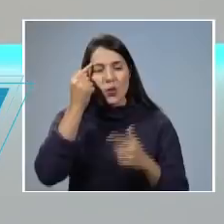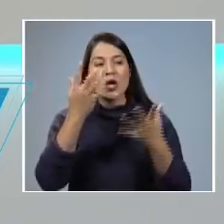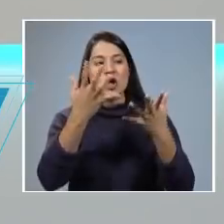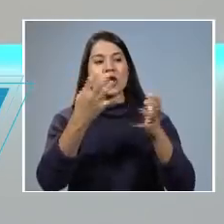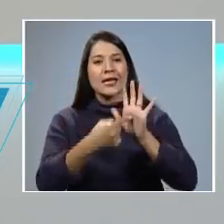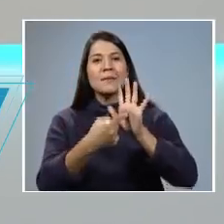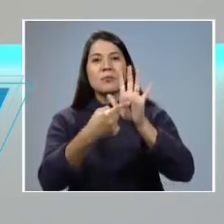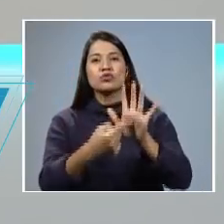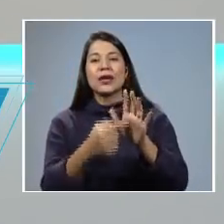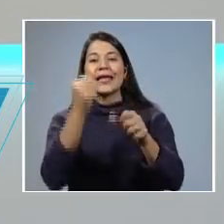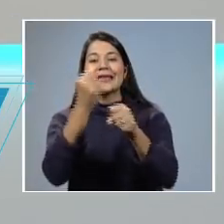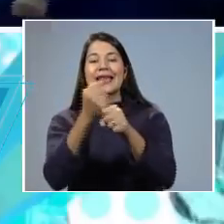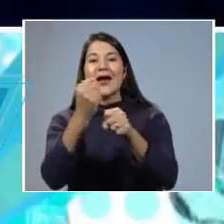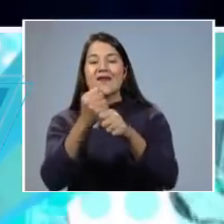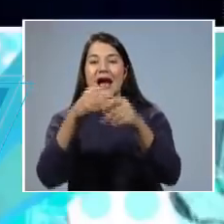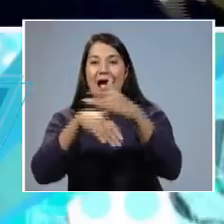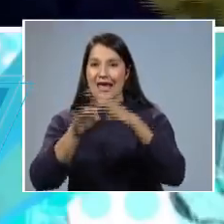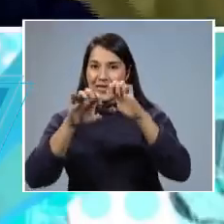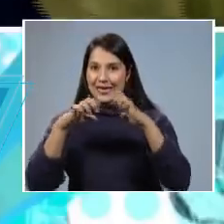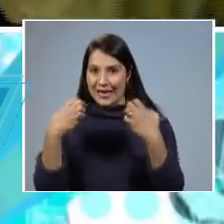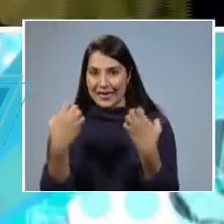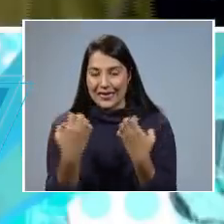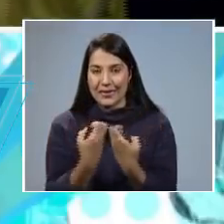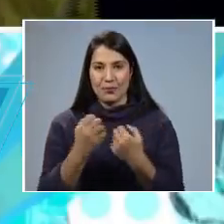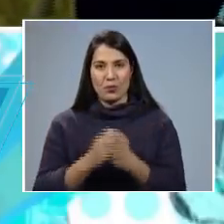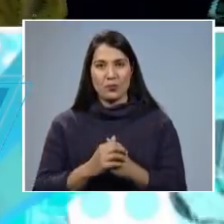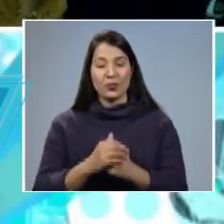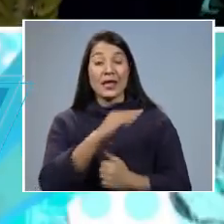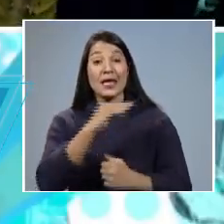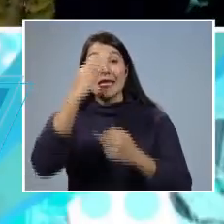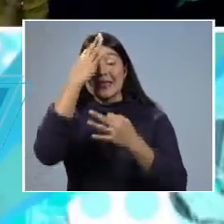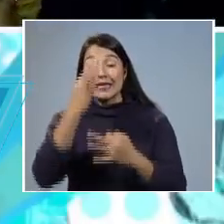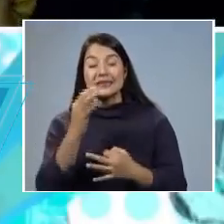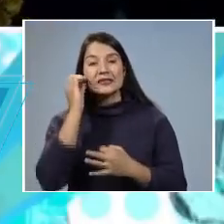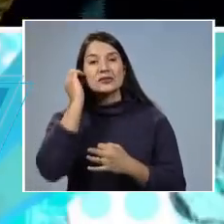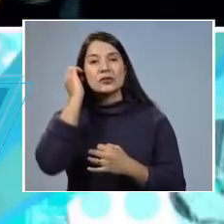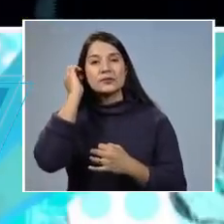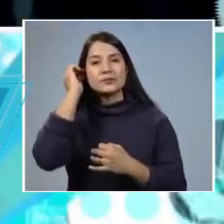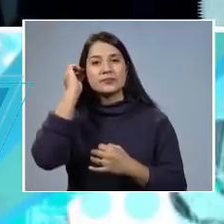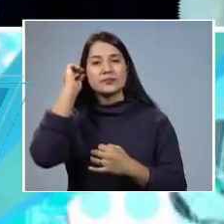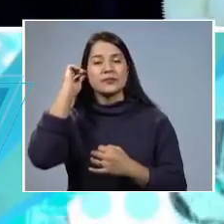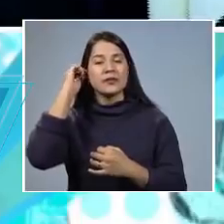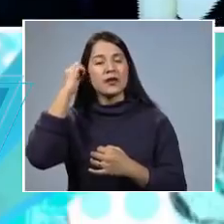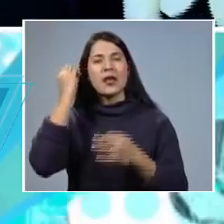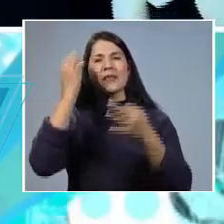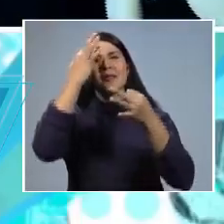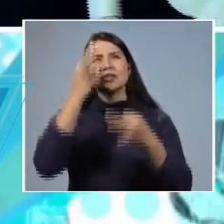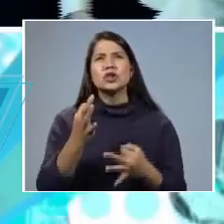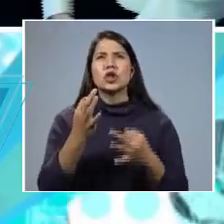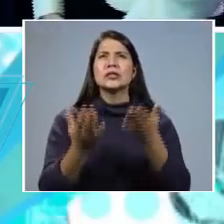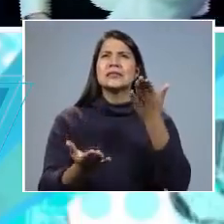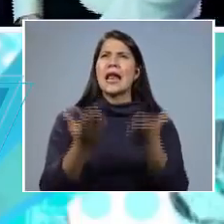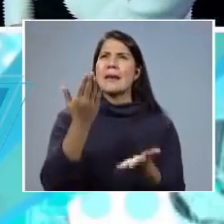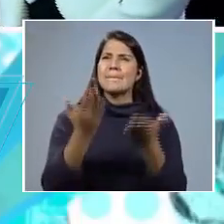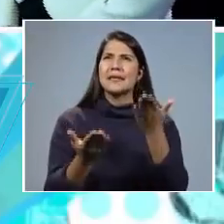gobierno. Medidas que han sido, digamos, que económicamente no son muy relevantes, pero que